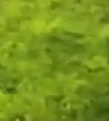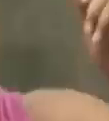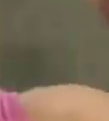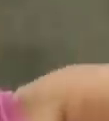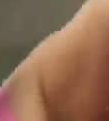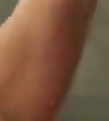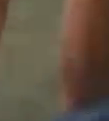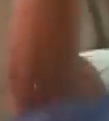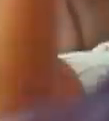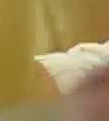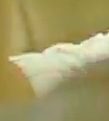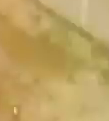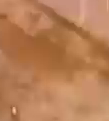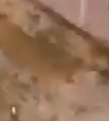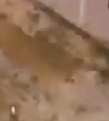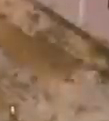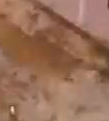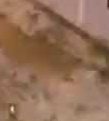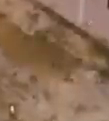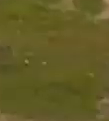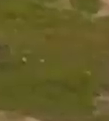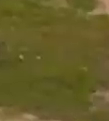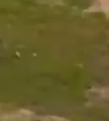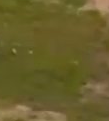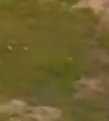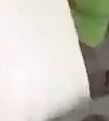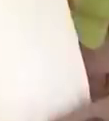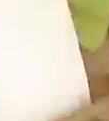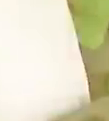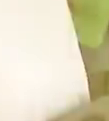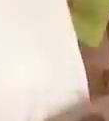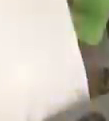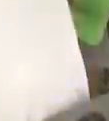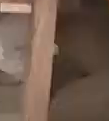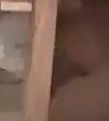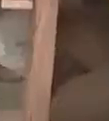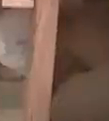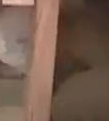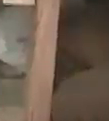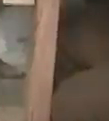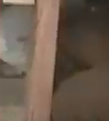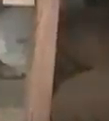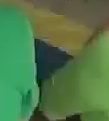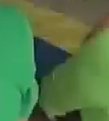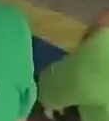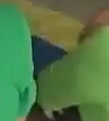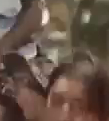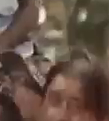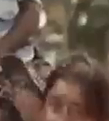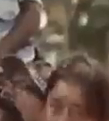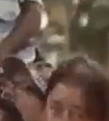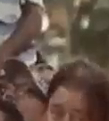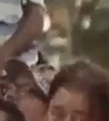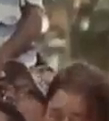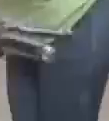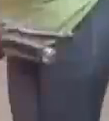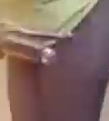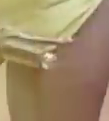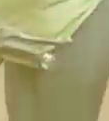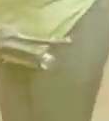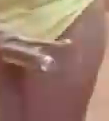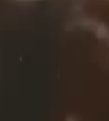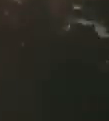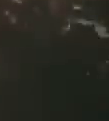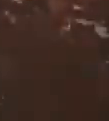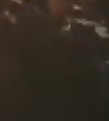Cuando hablamos de patria, hablemos de felicidad, de presente y sobre todo de futuro. Y cuando hablamos de Hogares de la Patria, es hogares de